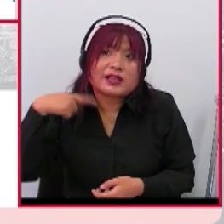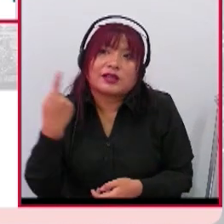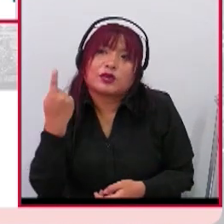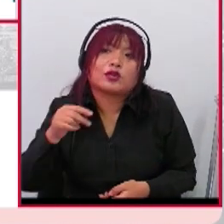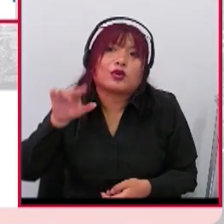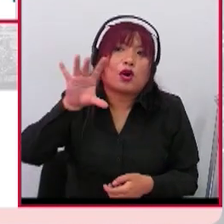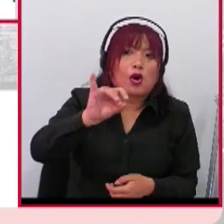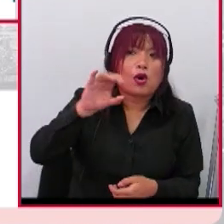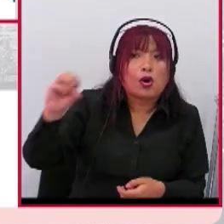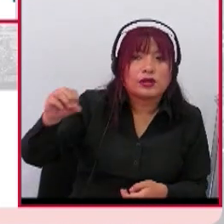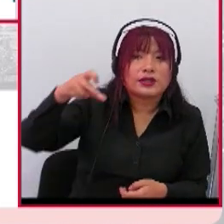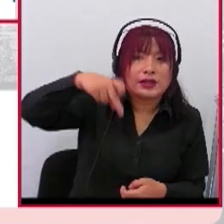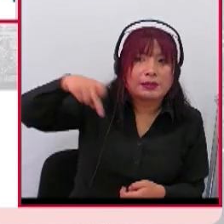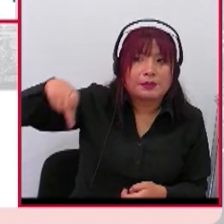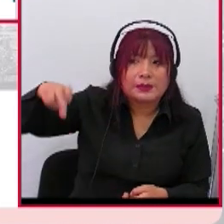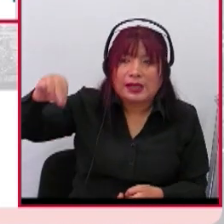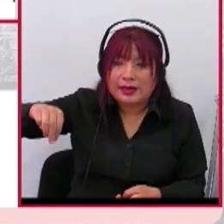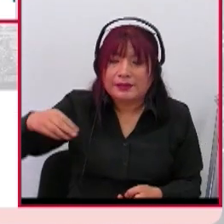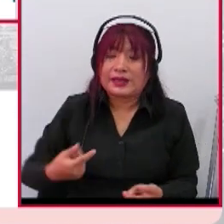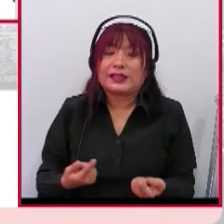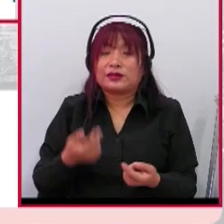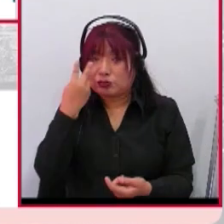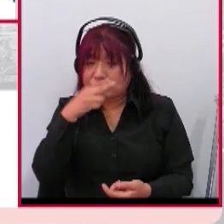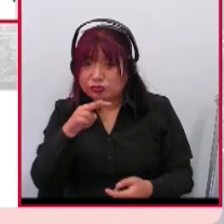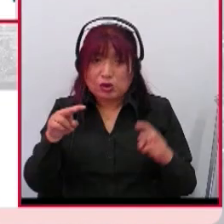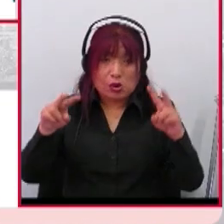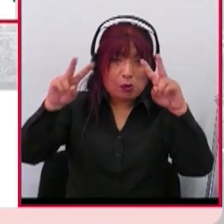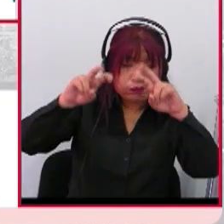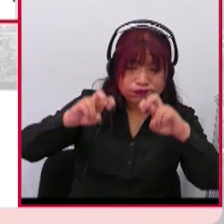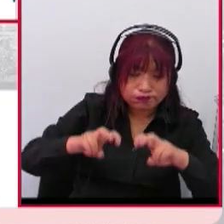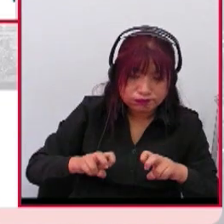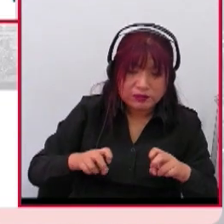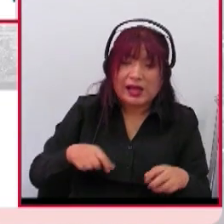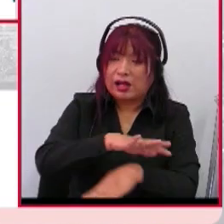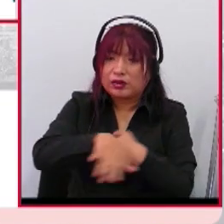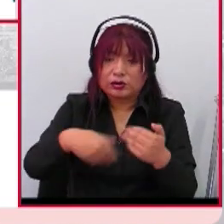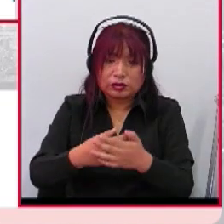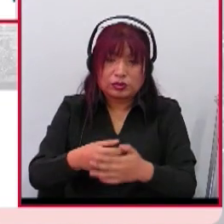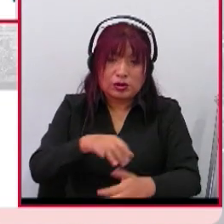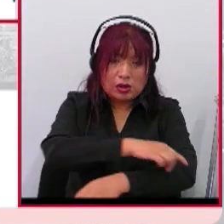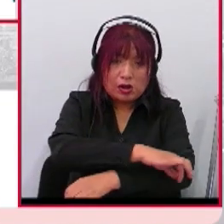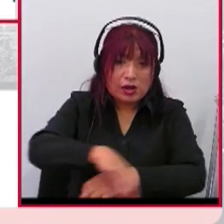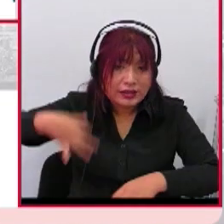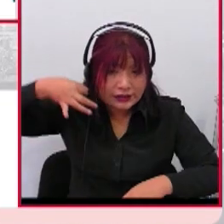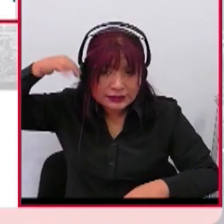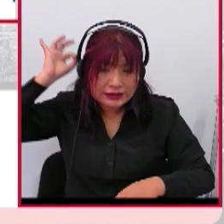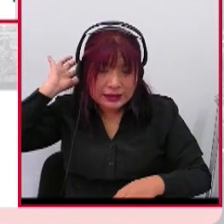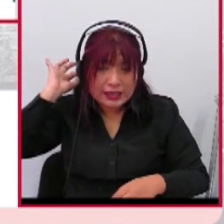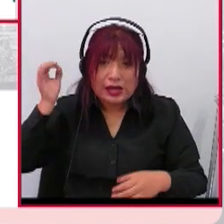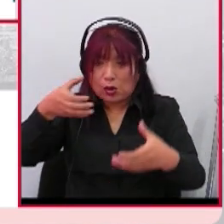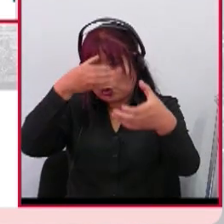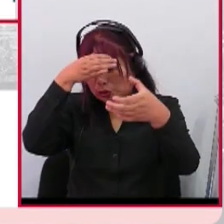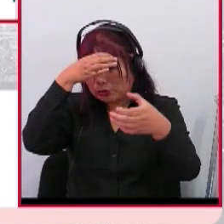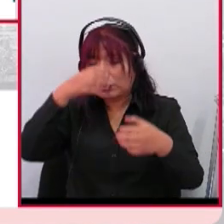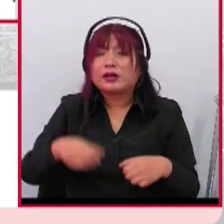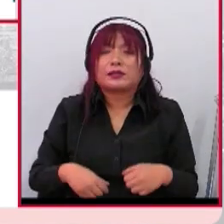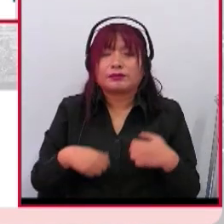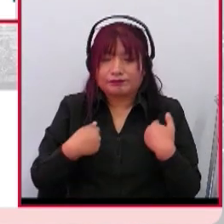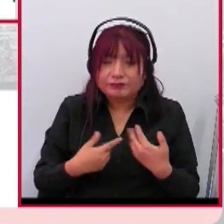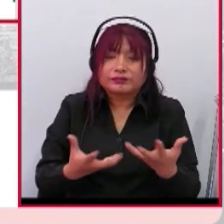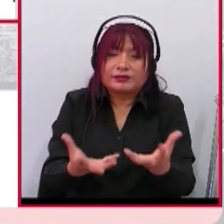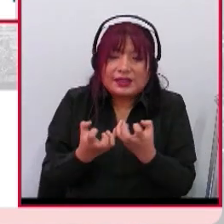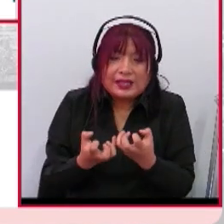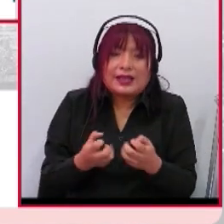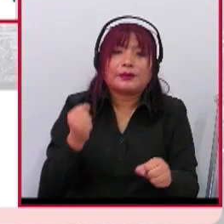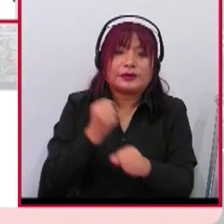Entonces, cuando nosotros revisamos la ingeniería, nos abocamos a ese detalle, flexibilidad. Porque con una planta de 80 o